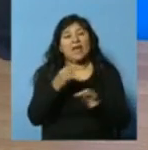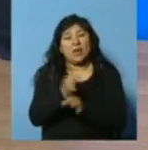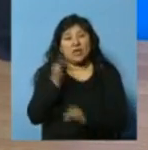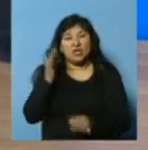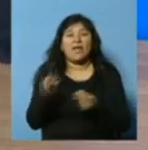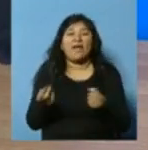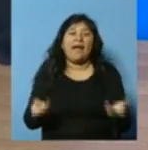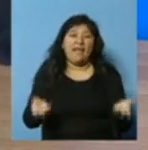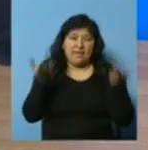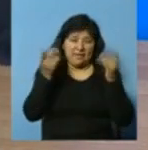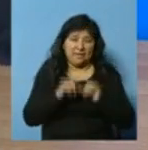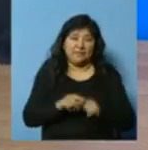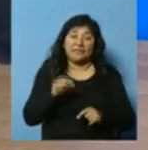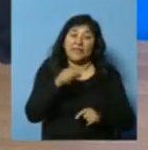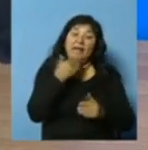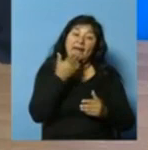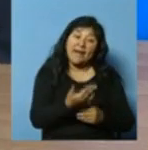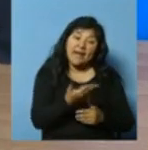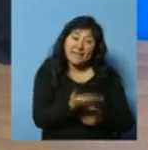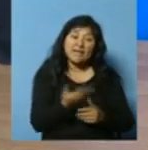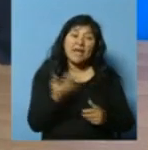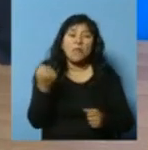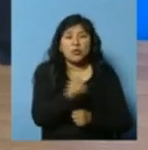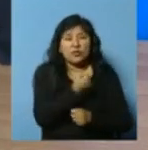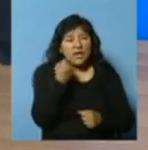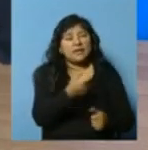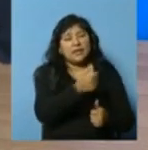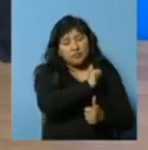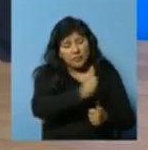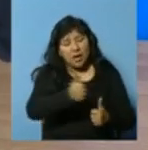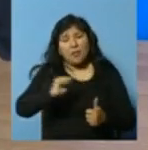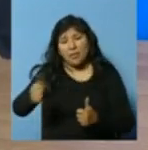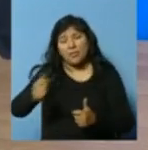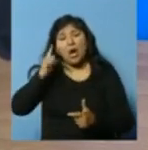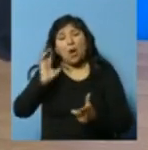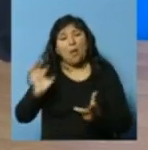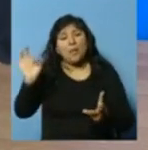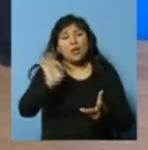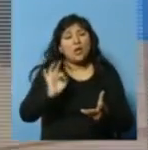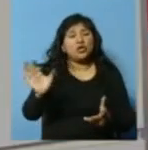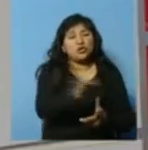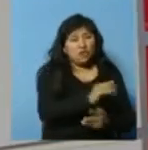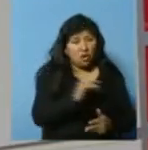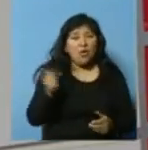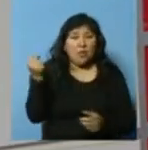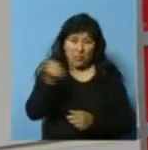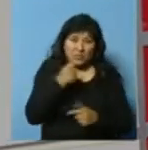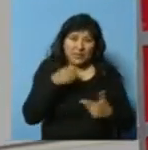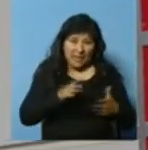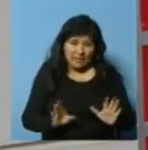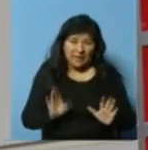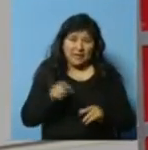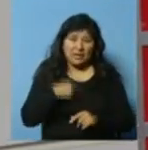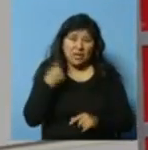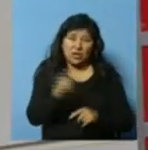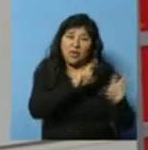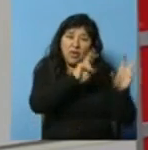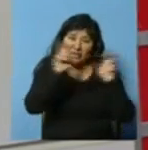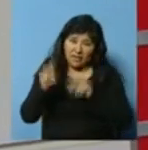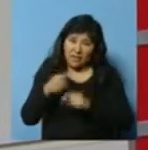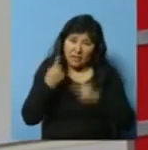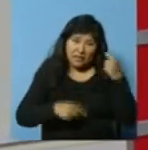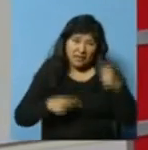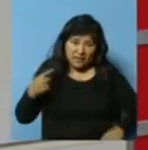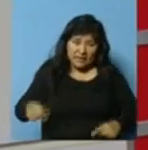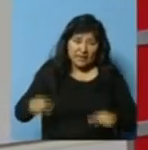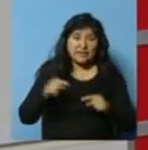muchísimas gracias siempre es importante tener todas las voces para conocer la opinión sobre cada uno de los temas en este caso que tienen que ver